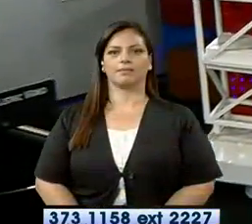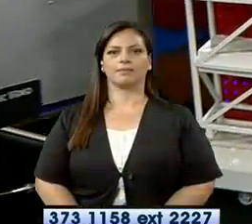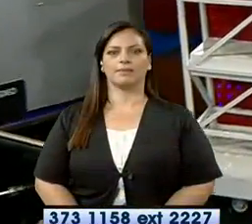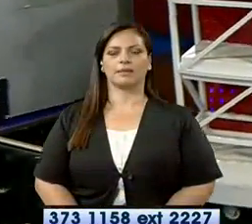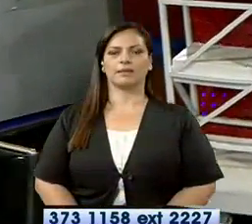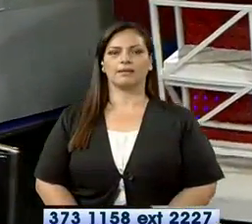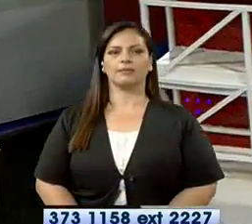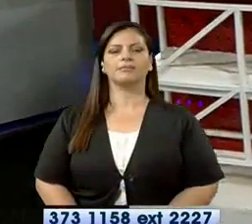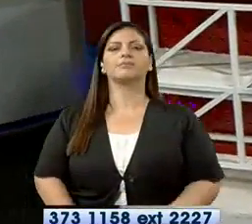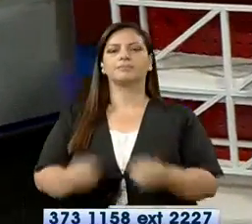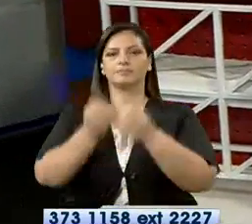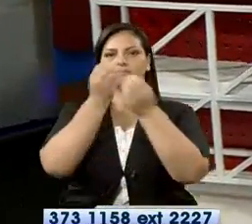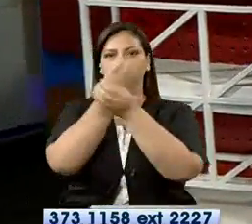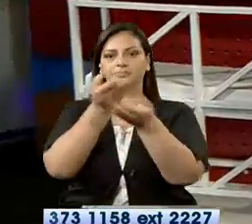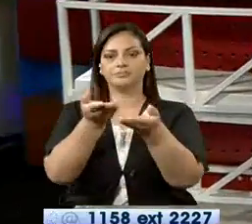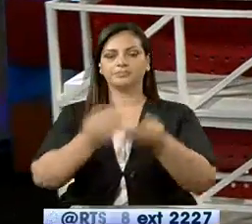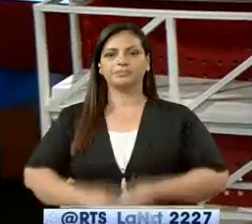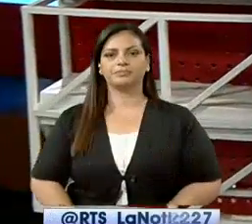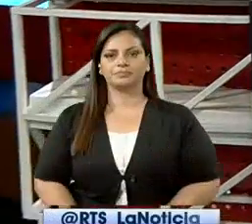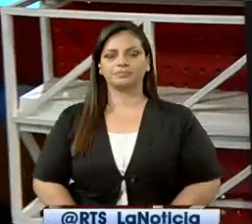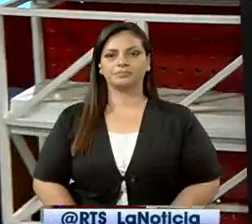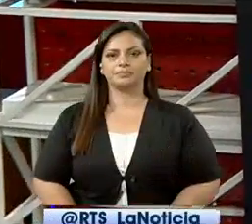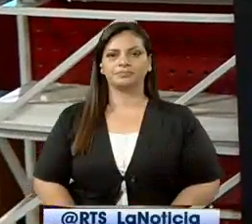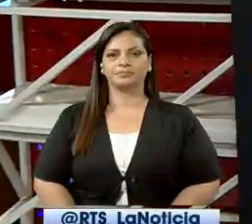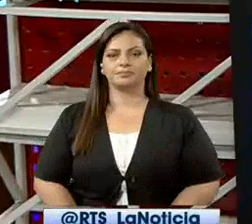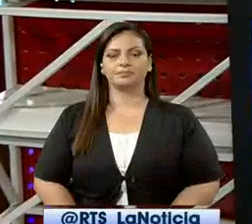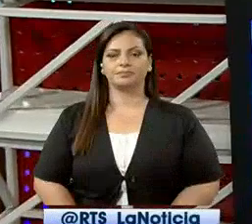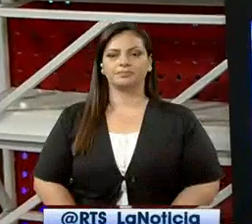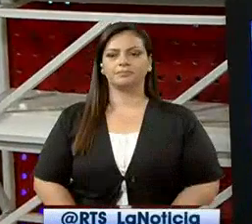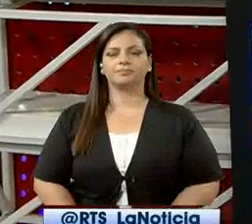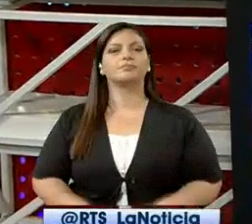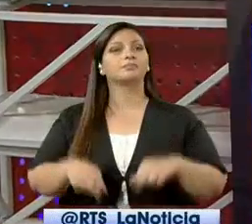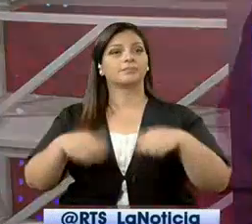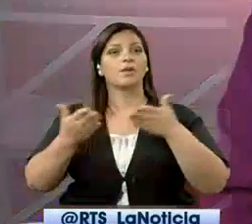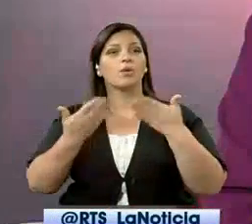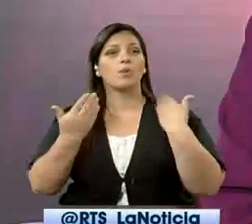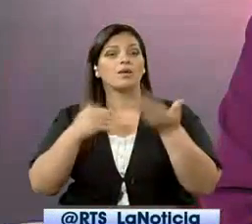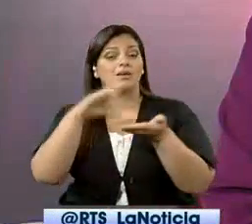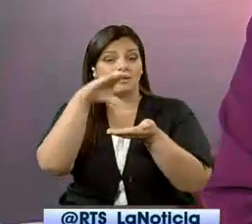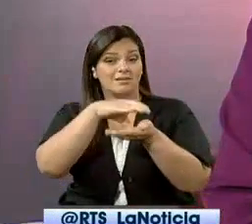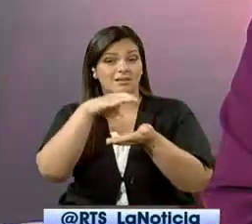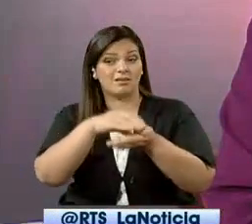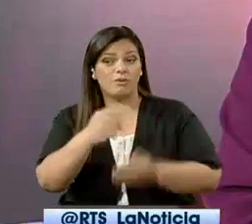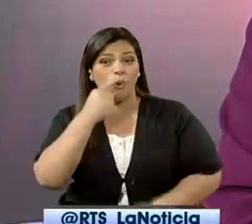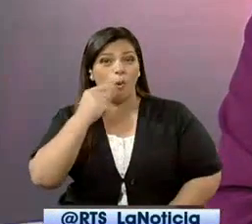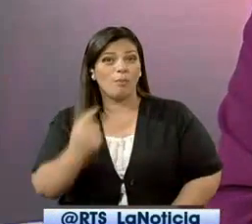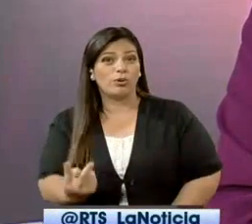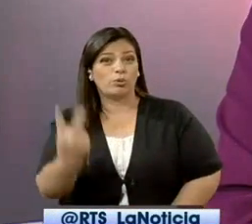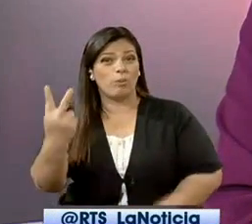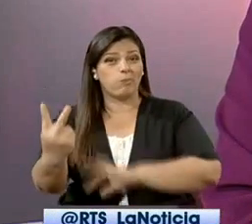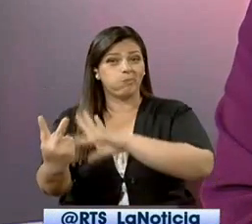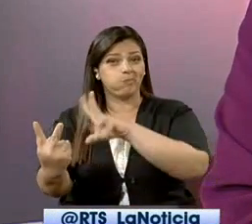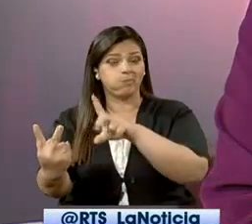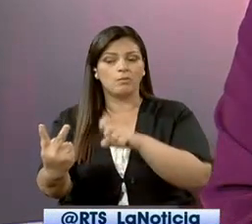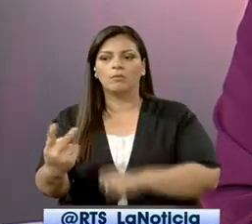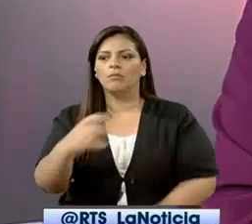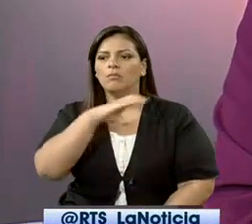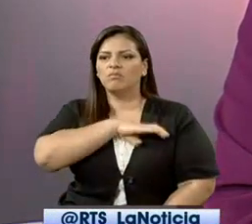De vuelta con más información, dos sujetos fueron detenidos durante un operativo realizado en el centro de